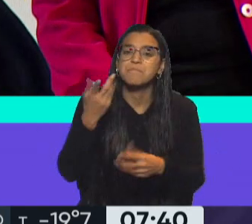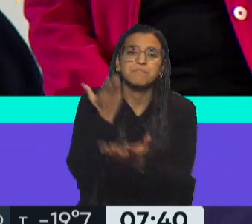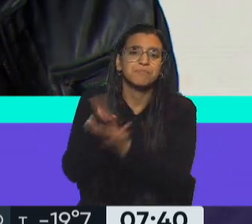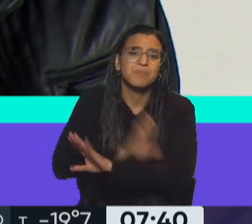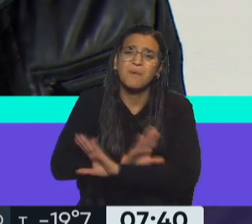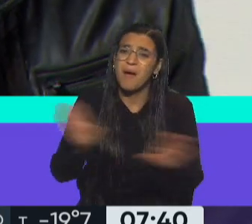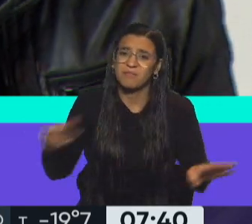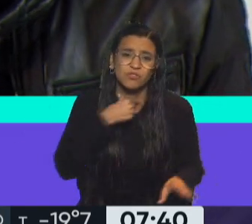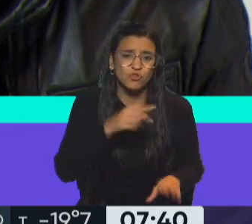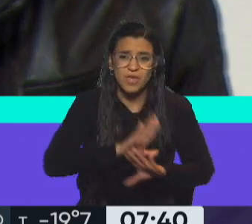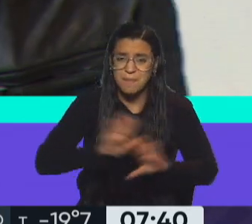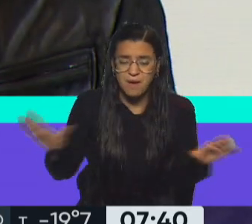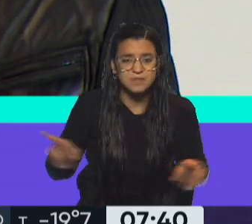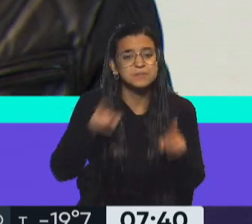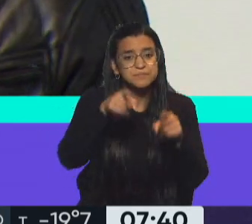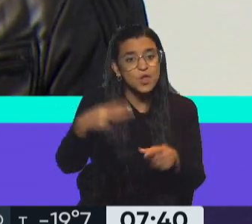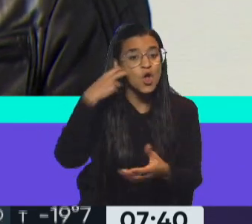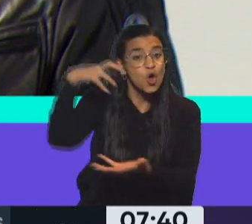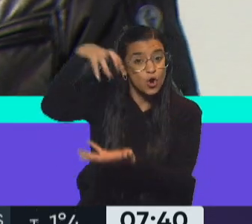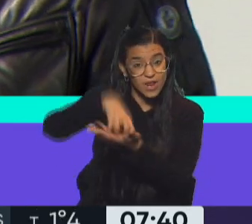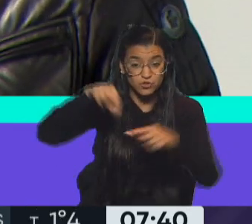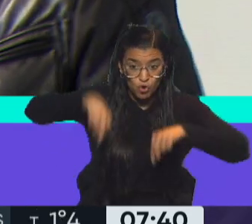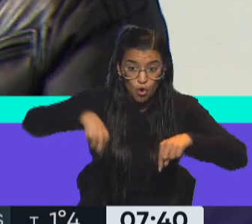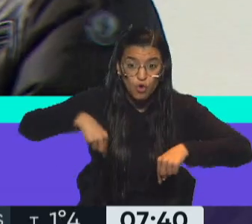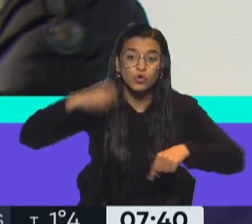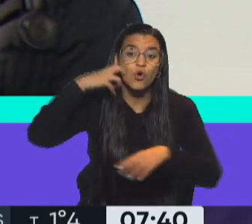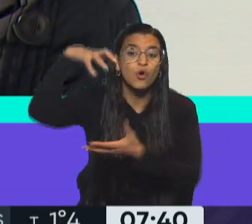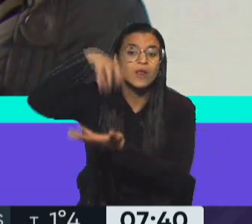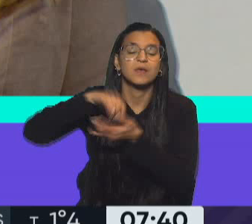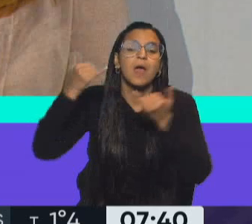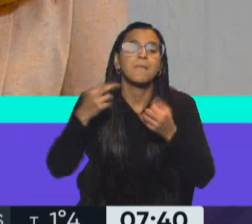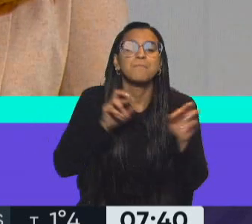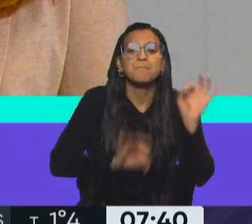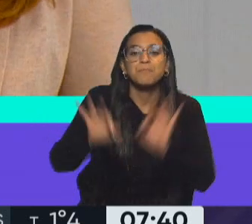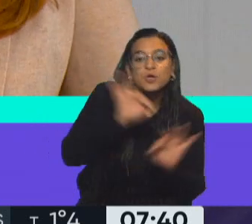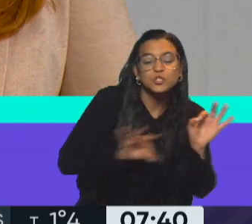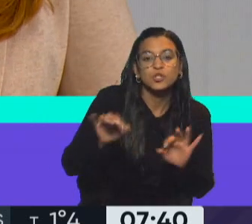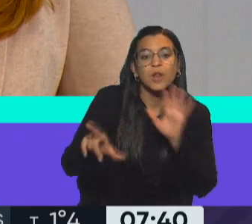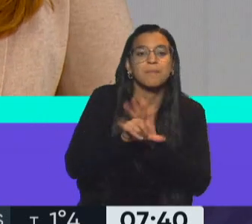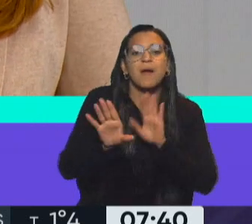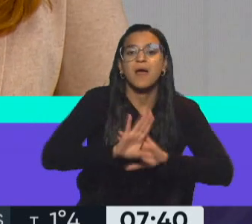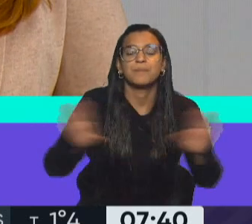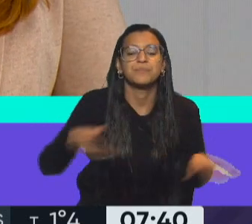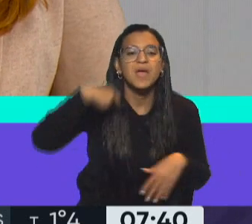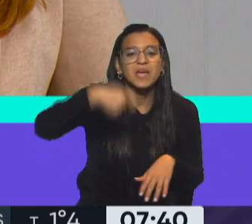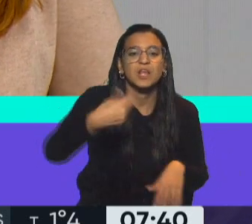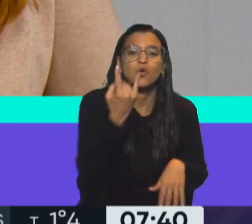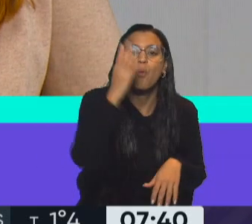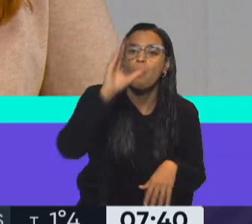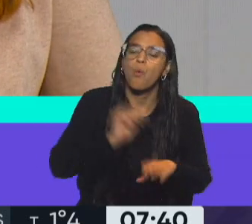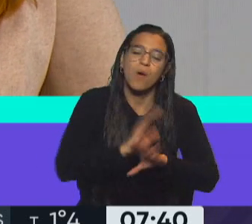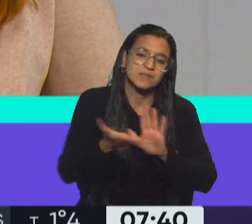esos créditos. Y allí tenés en el Congreso, hoy en día, hay proyectos de ley para sacar los créditos UBA,